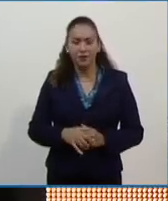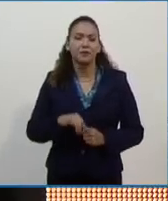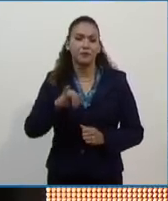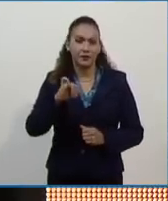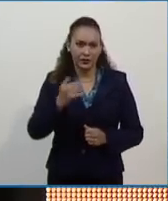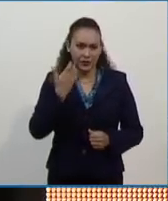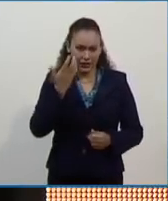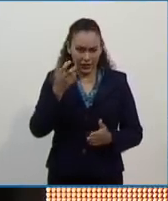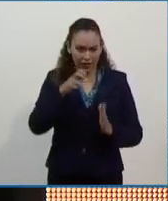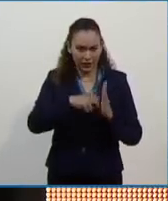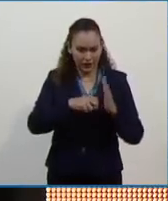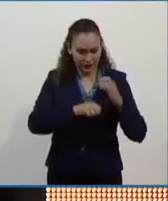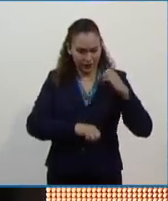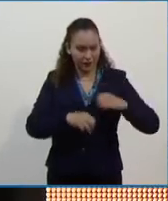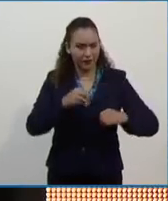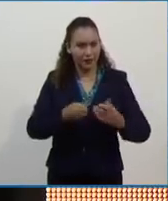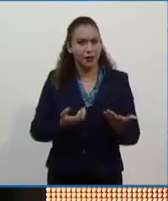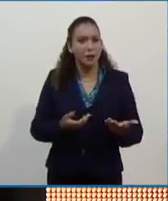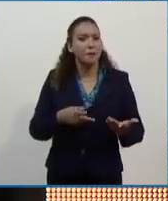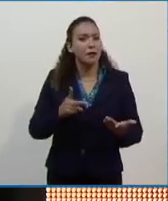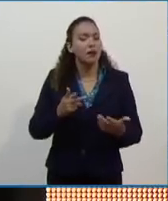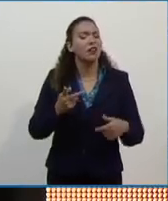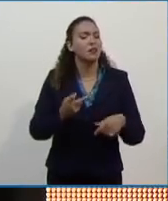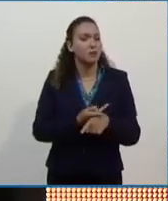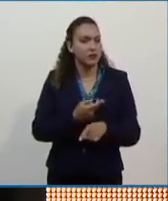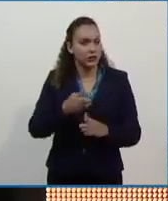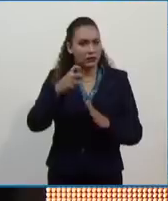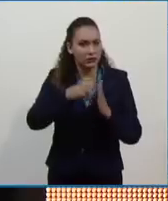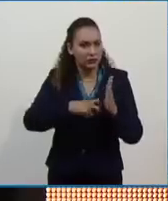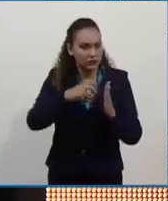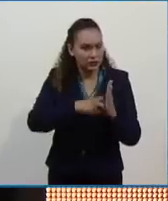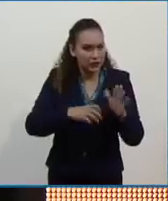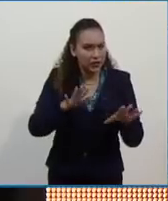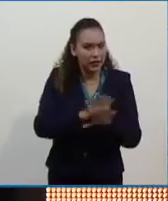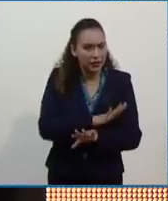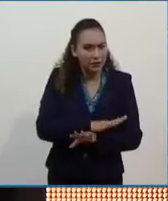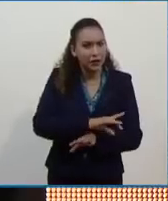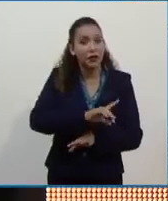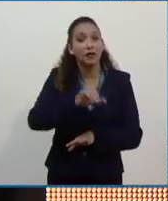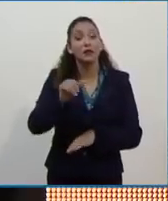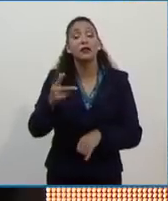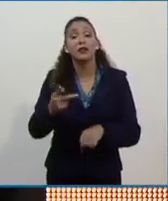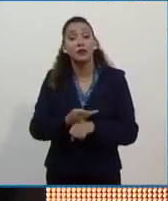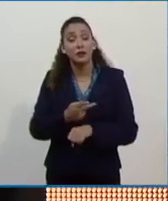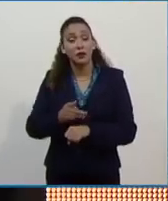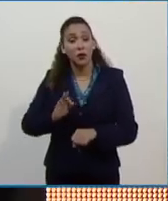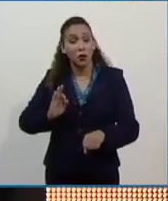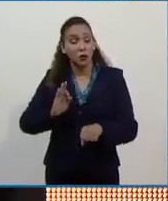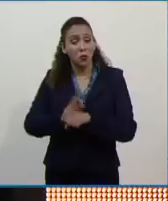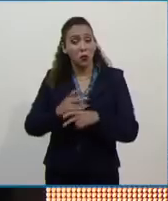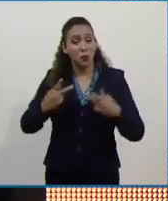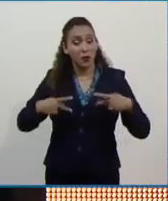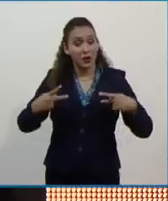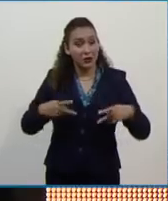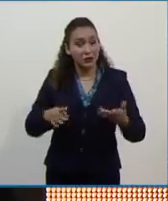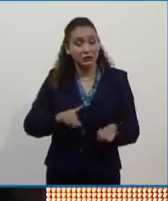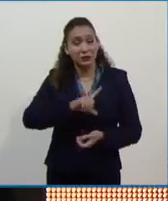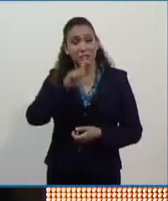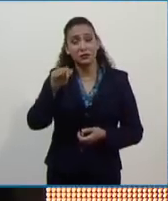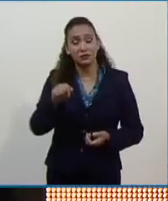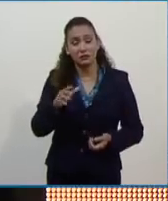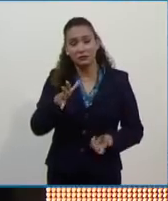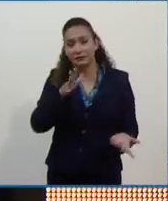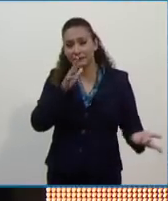judicial va a terminar desbancando a la figura del arbitraje. Y así lo explicó. Cuando un